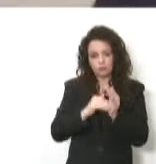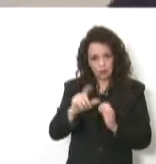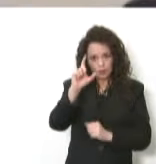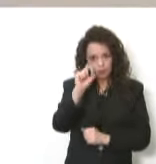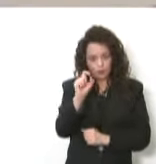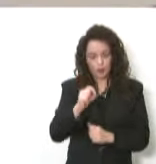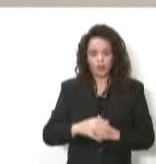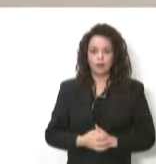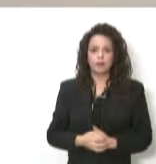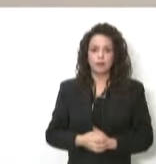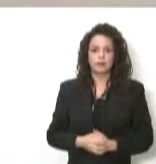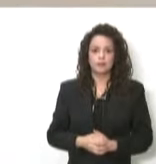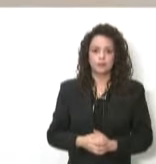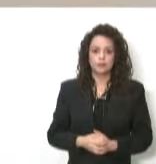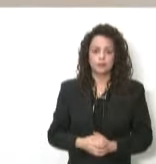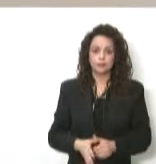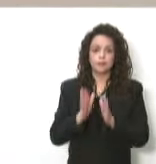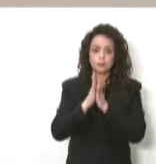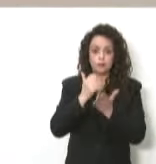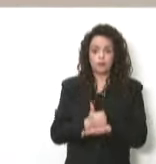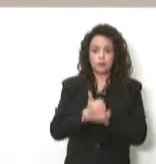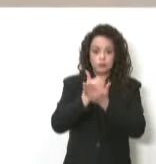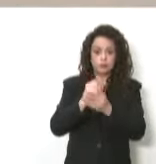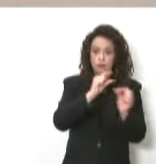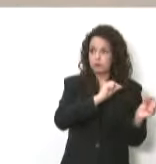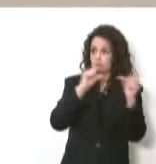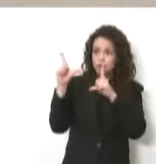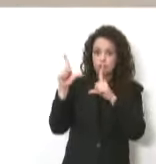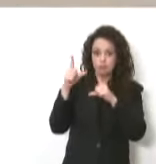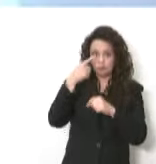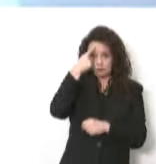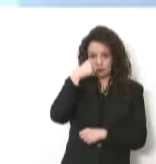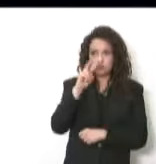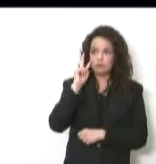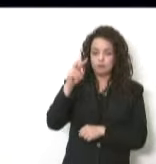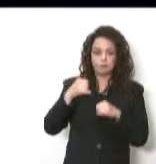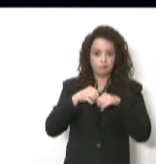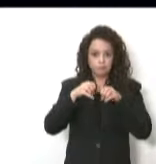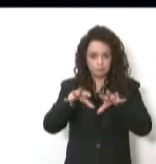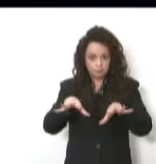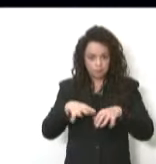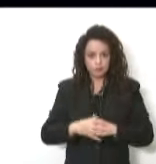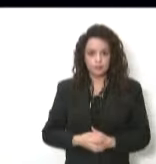2020. ¿Es en favor de poner la presentación para poner las láminas?